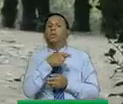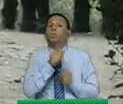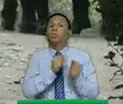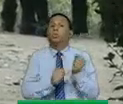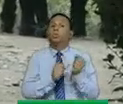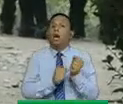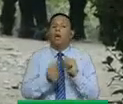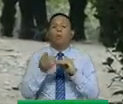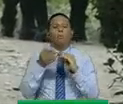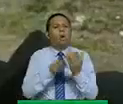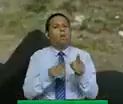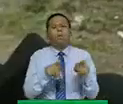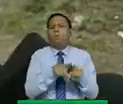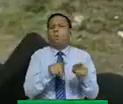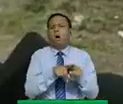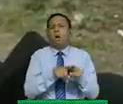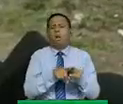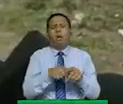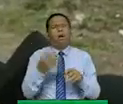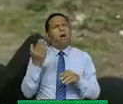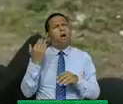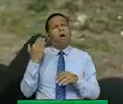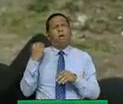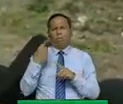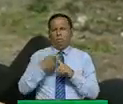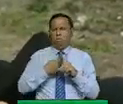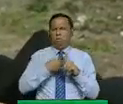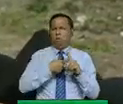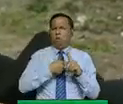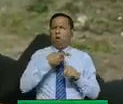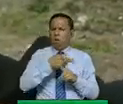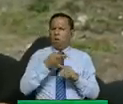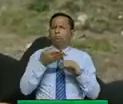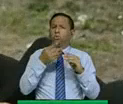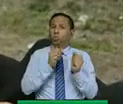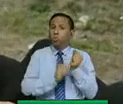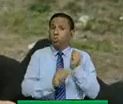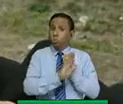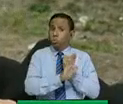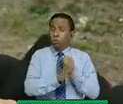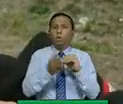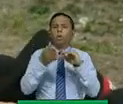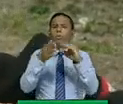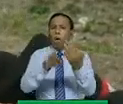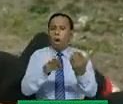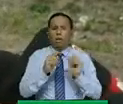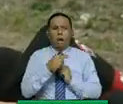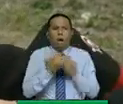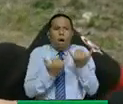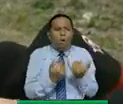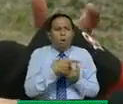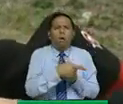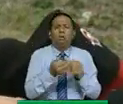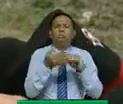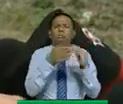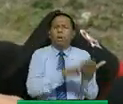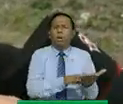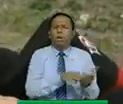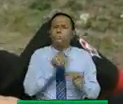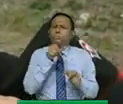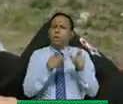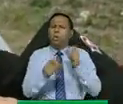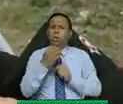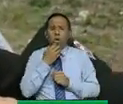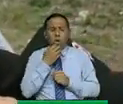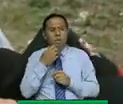mismas circunstancias hace meses atrás. Muchas personas han querido inducirle a la venta de